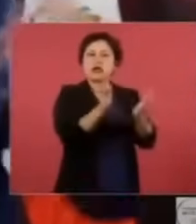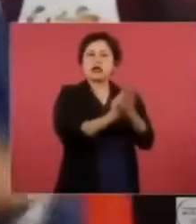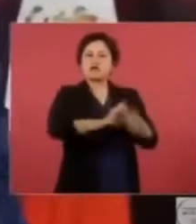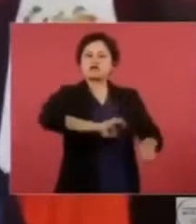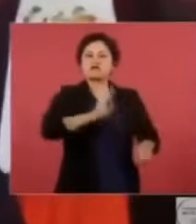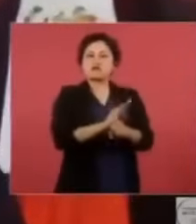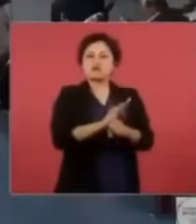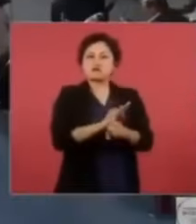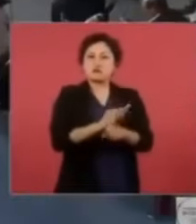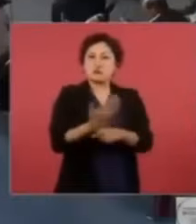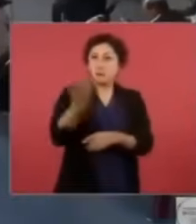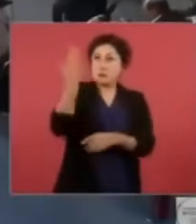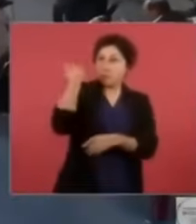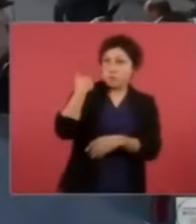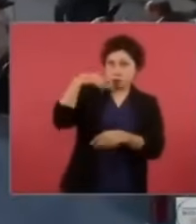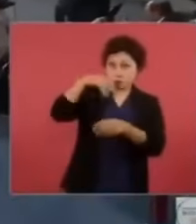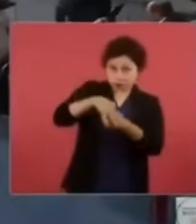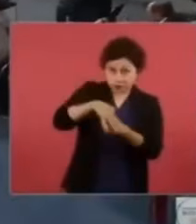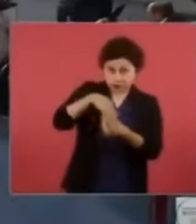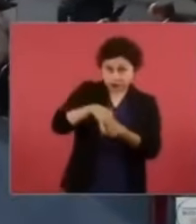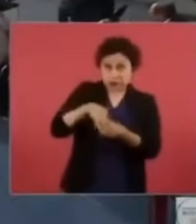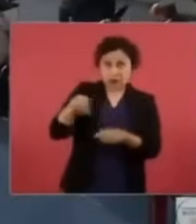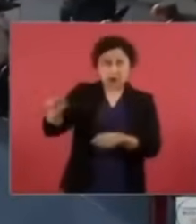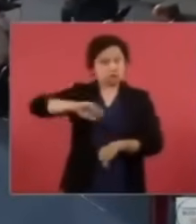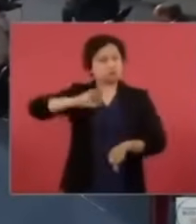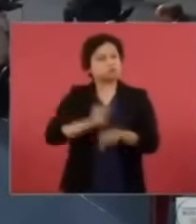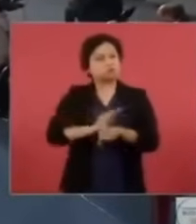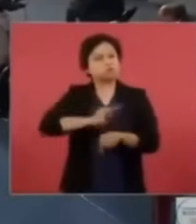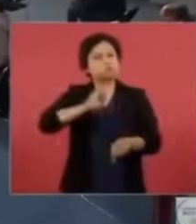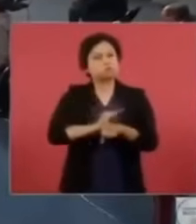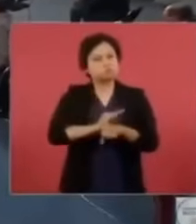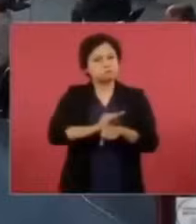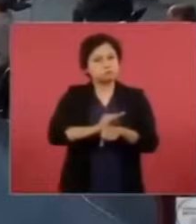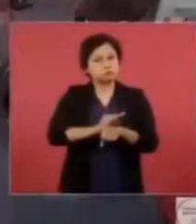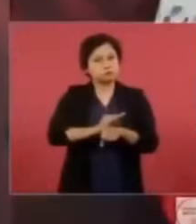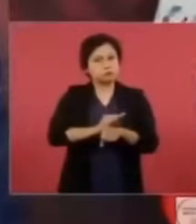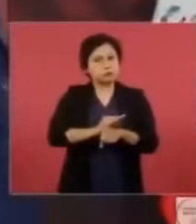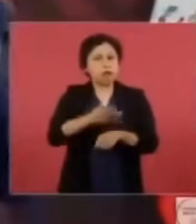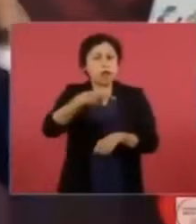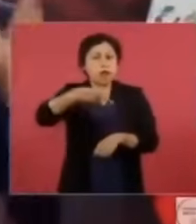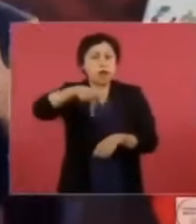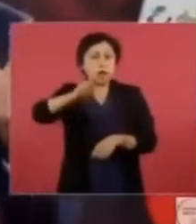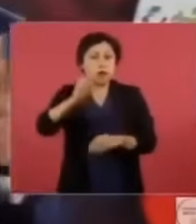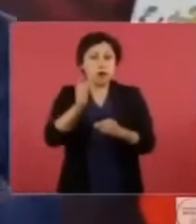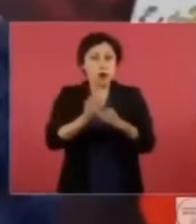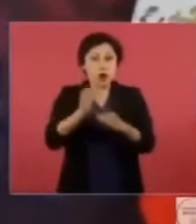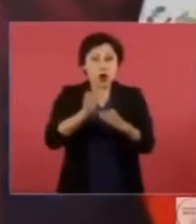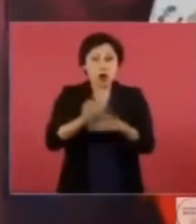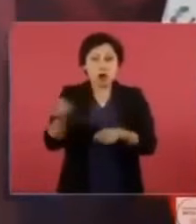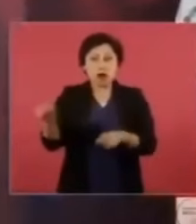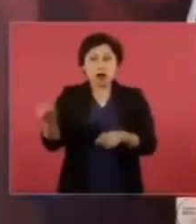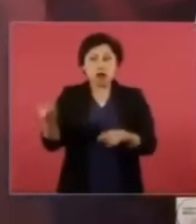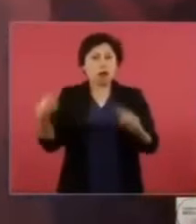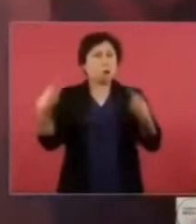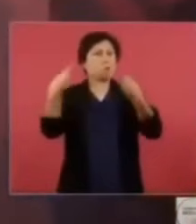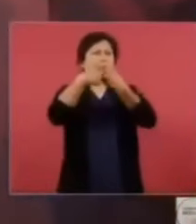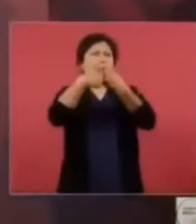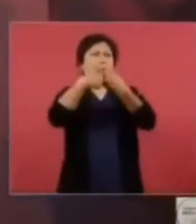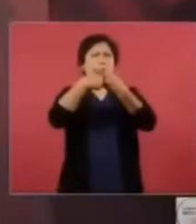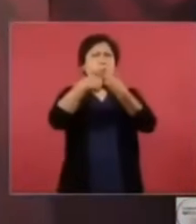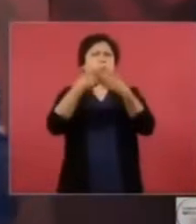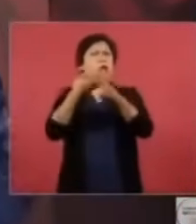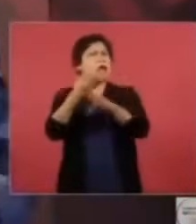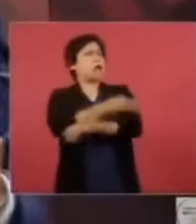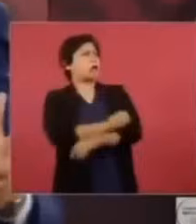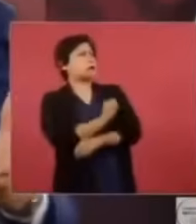ya sobreponerse a esa situación de interpretación de la Constitución hoy salen a decir